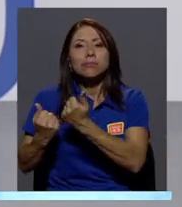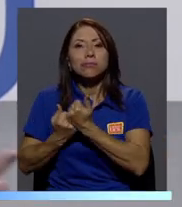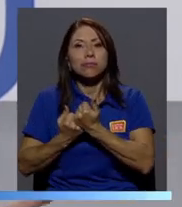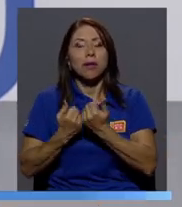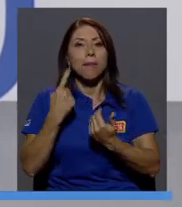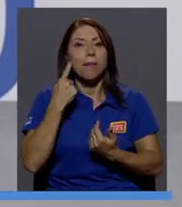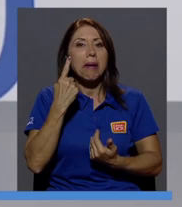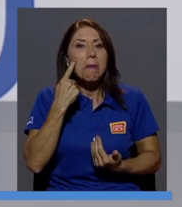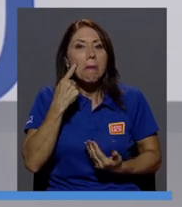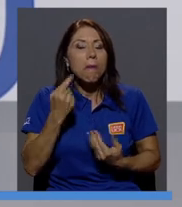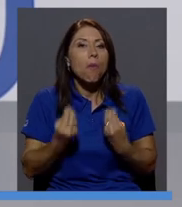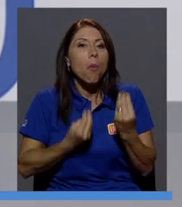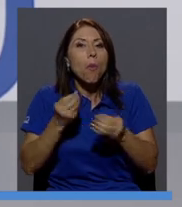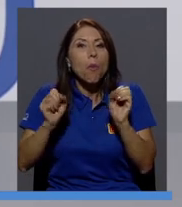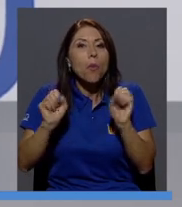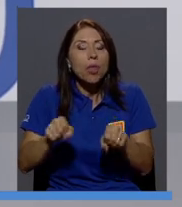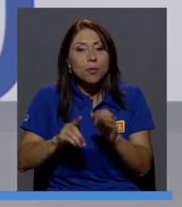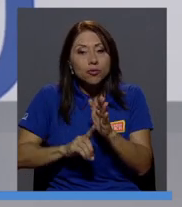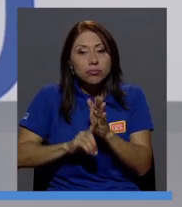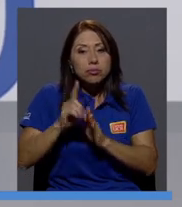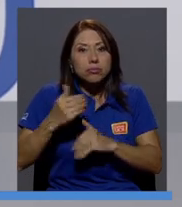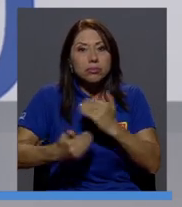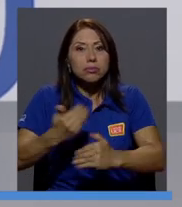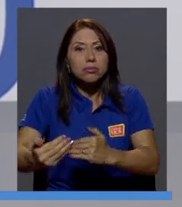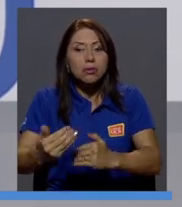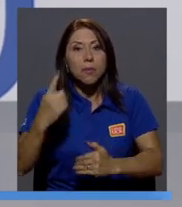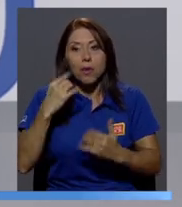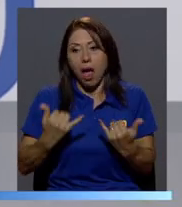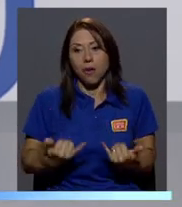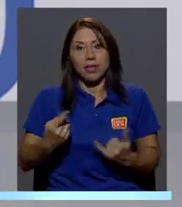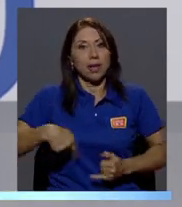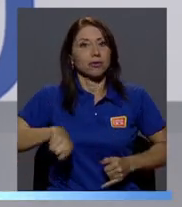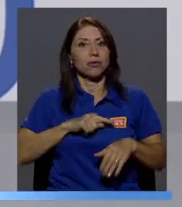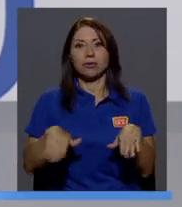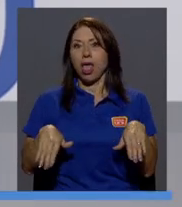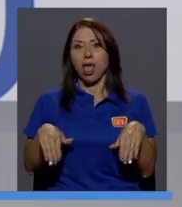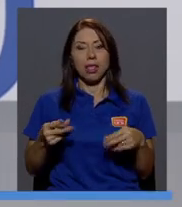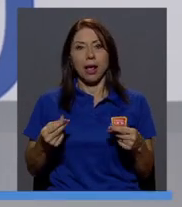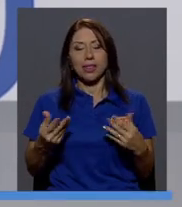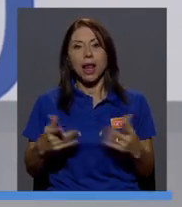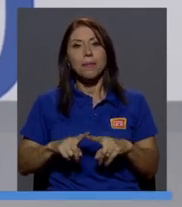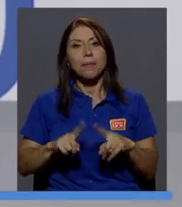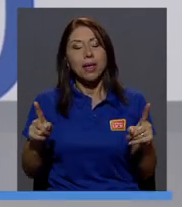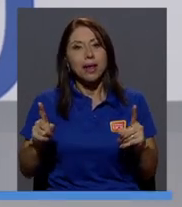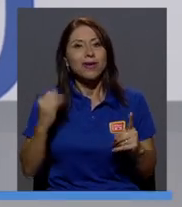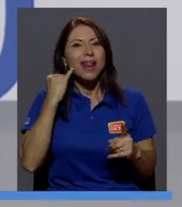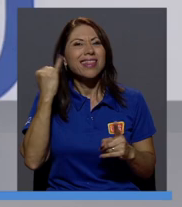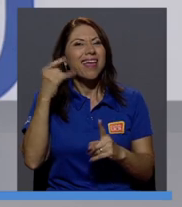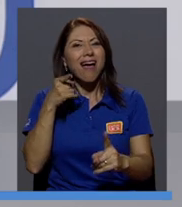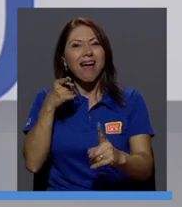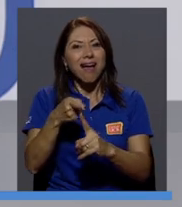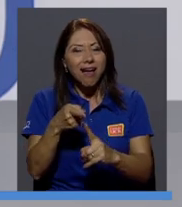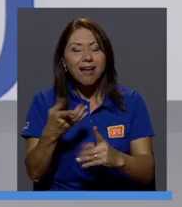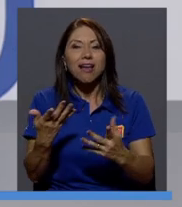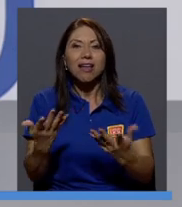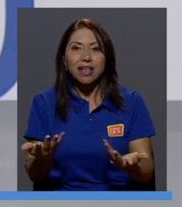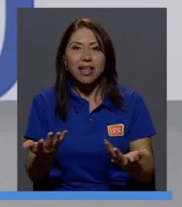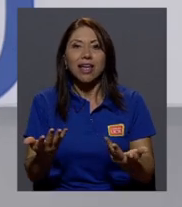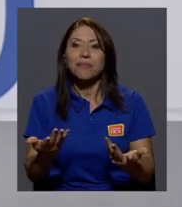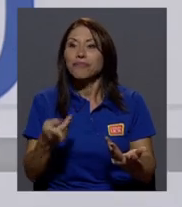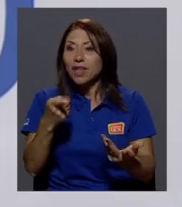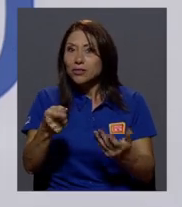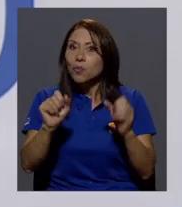ve para ver cómo podemos llegar a desarrollarla porque ahorita nosotros no contamos con este capital pero la idea es que obviamente que salga